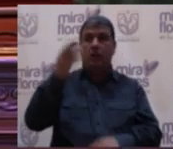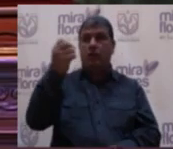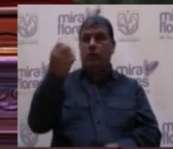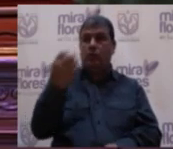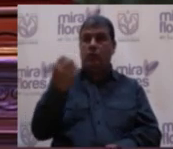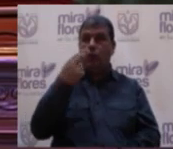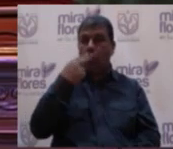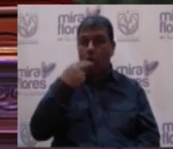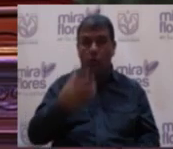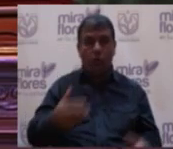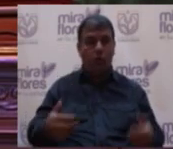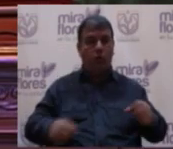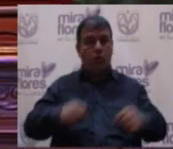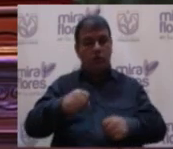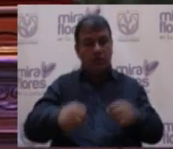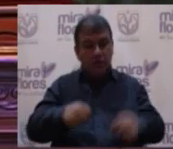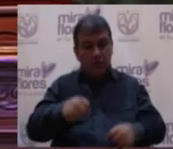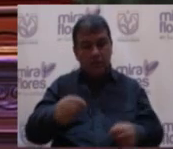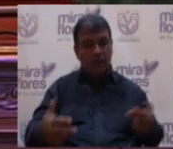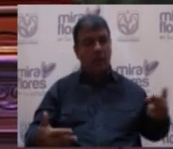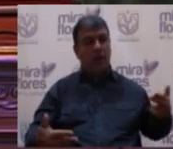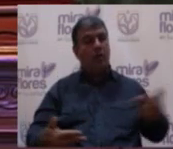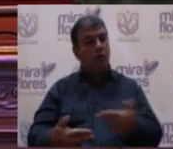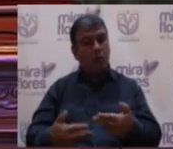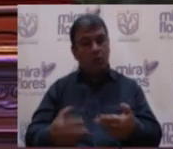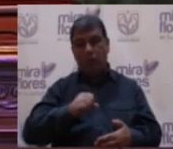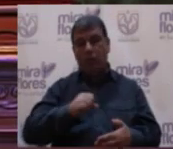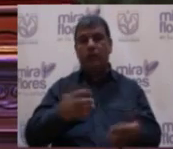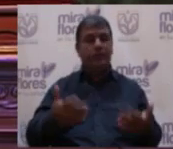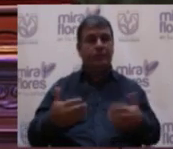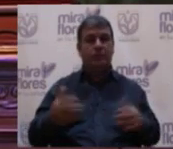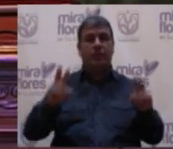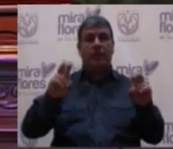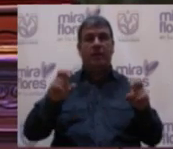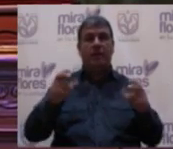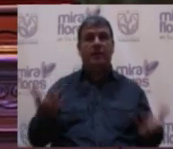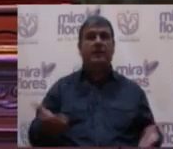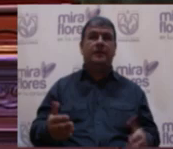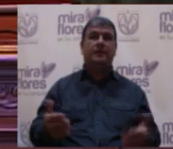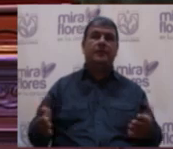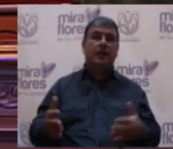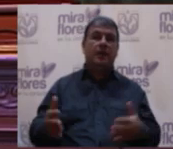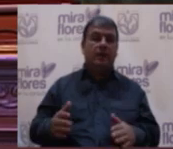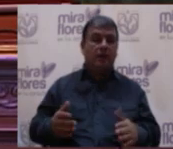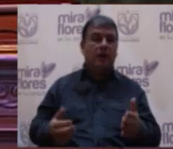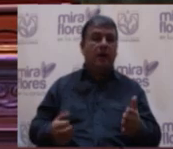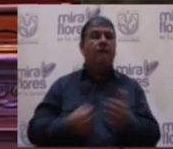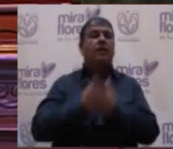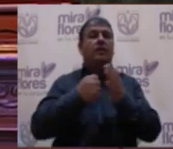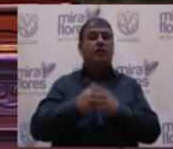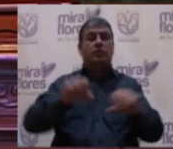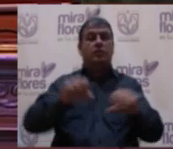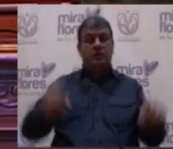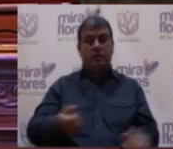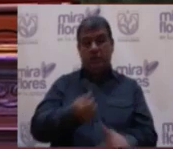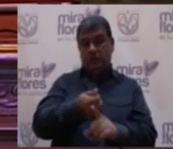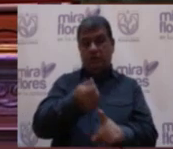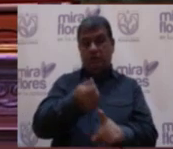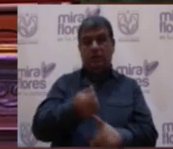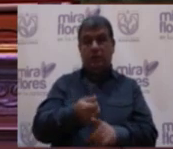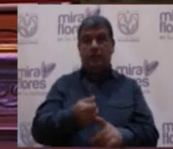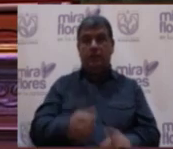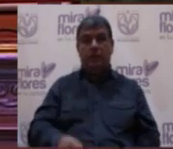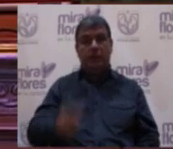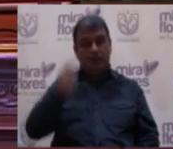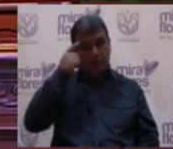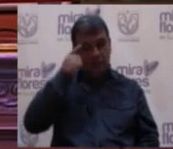en contra, eso es un tema que no afecta lo que es un sistema en sí mismo. Porque